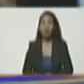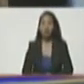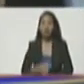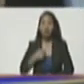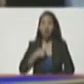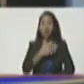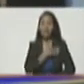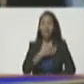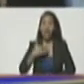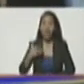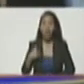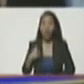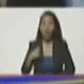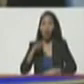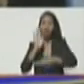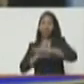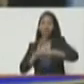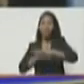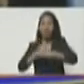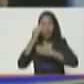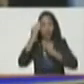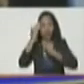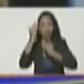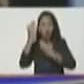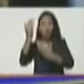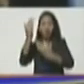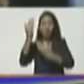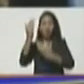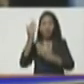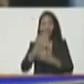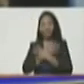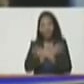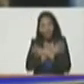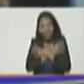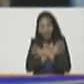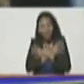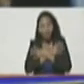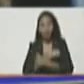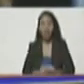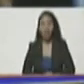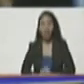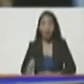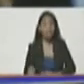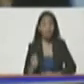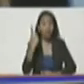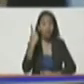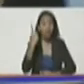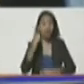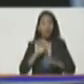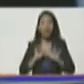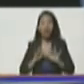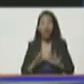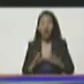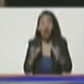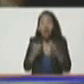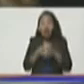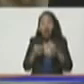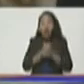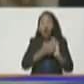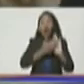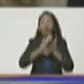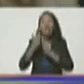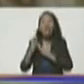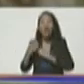Deseo transmitir un saludo caluroso del primer secretario del Partido Comunista de